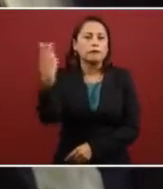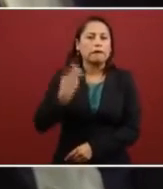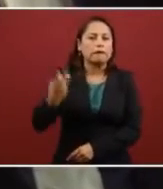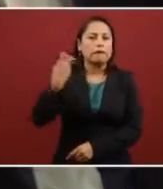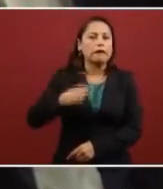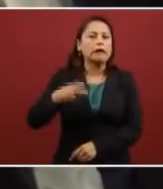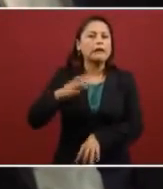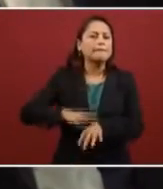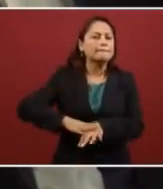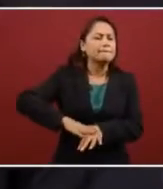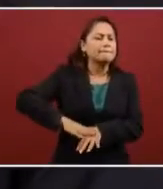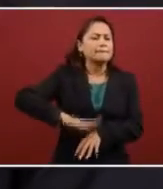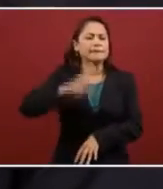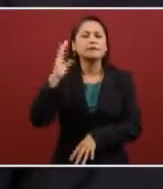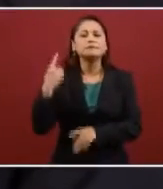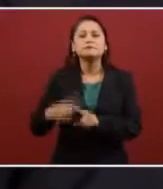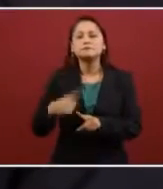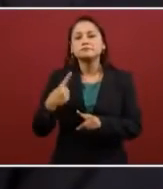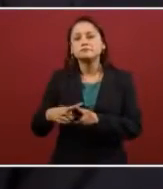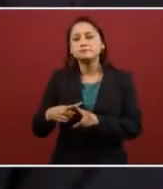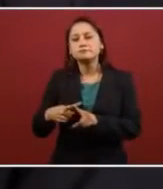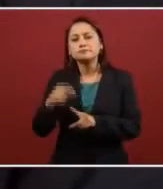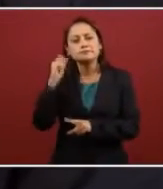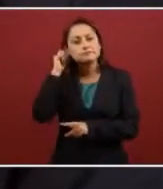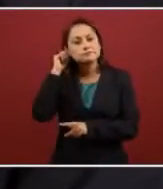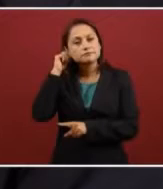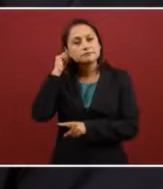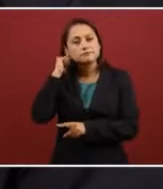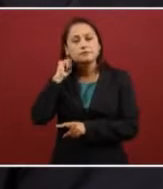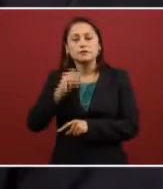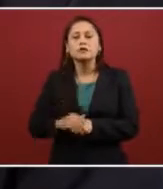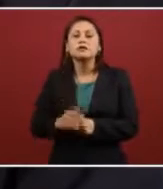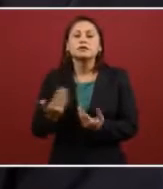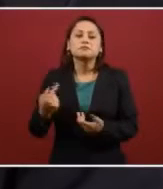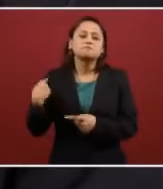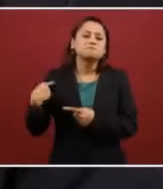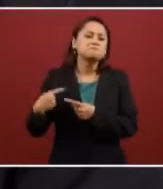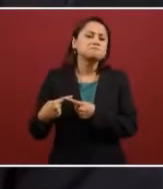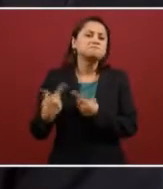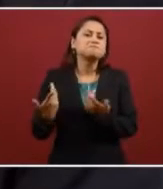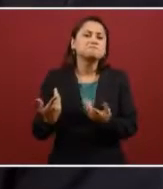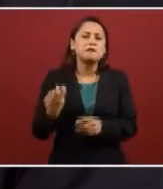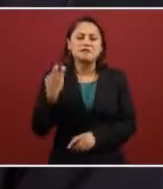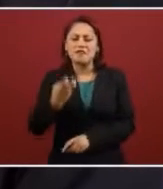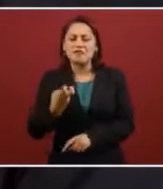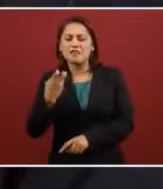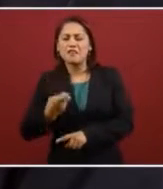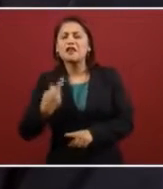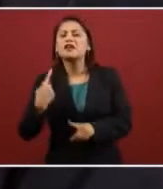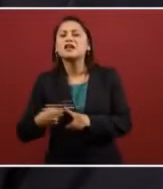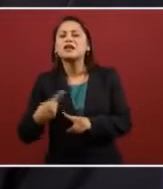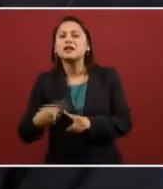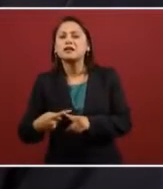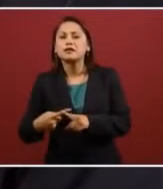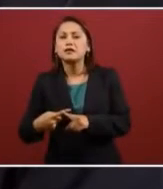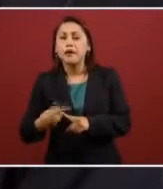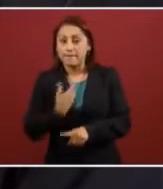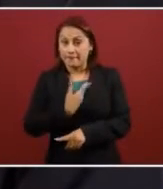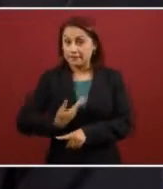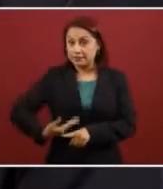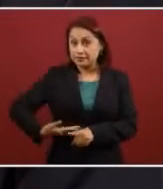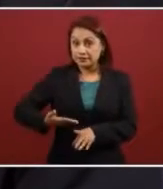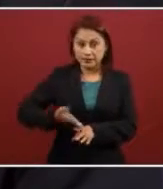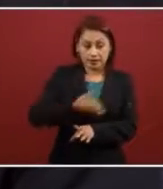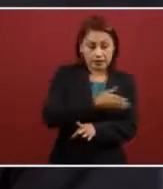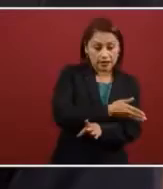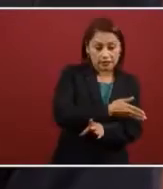han criticado más? Who have they criticized the most? De los últimos tiempos. From the como presidente. Last presidential